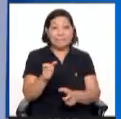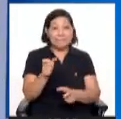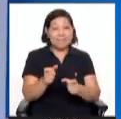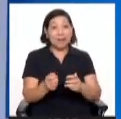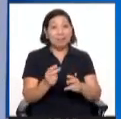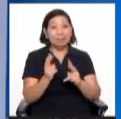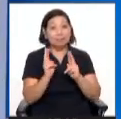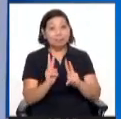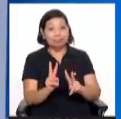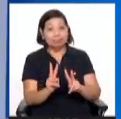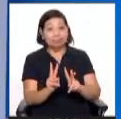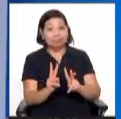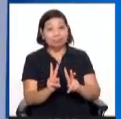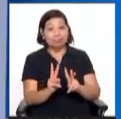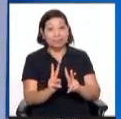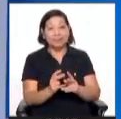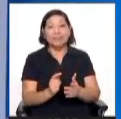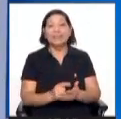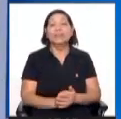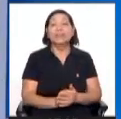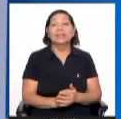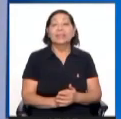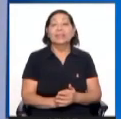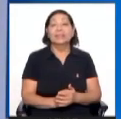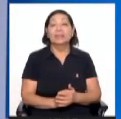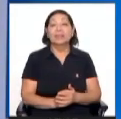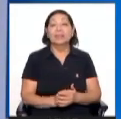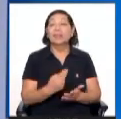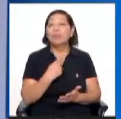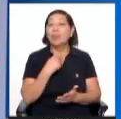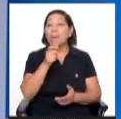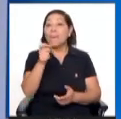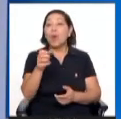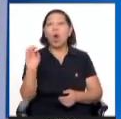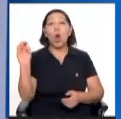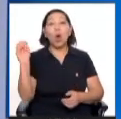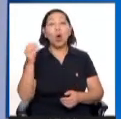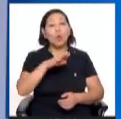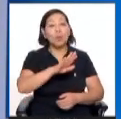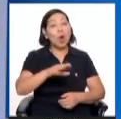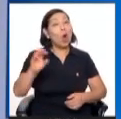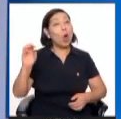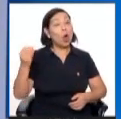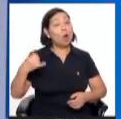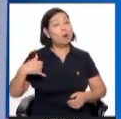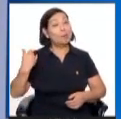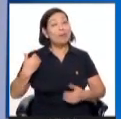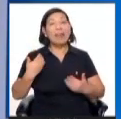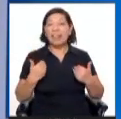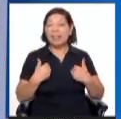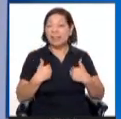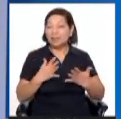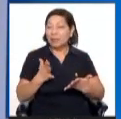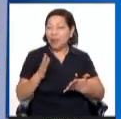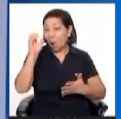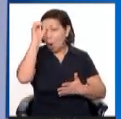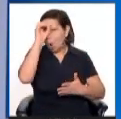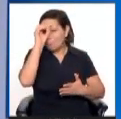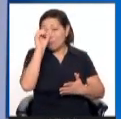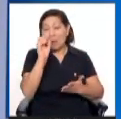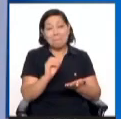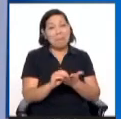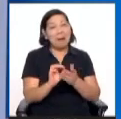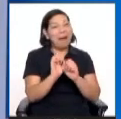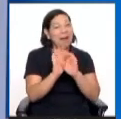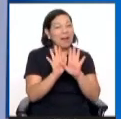ciudadano. Prestamos atención de las voces de los más jóvenes, niños y adolescentes. Ellos tienen una opinión muy